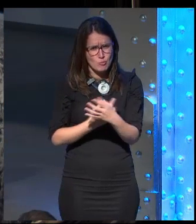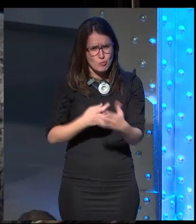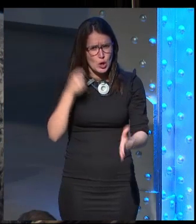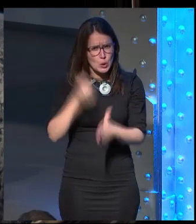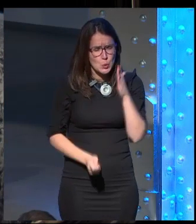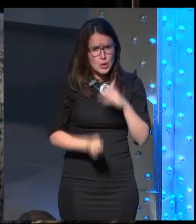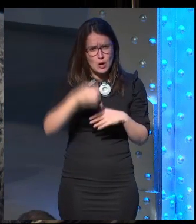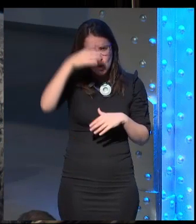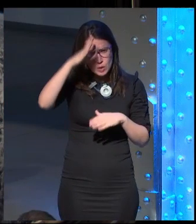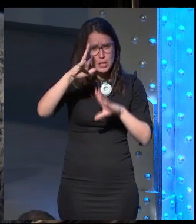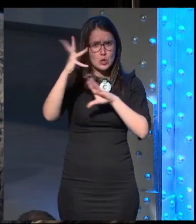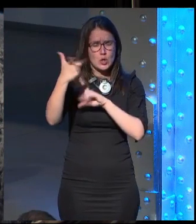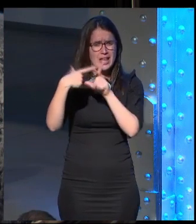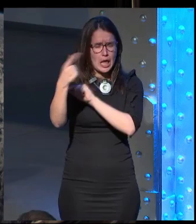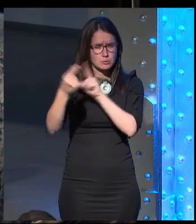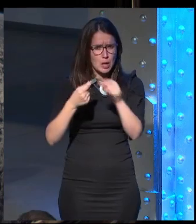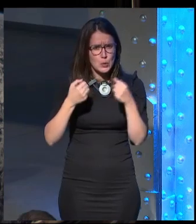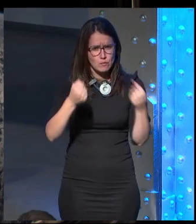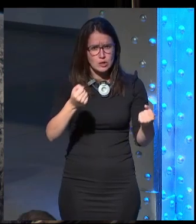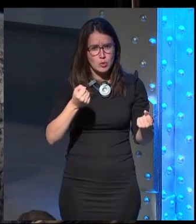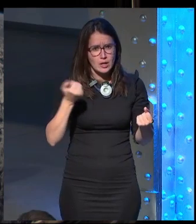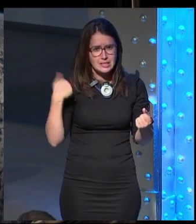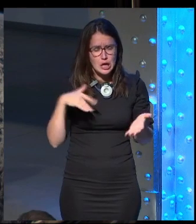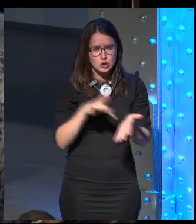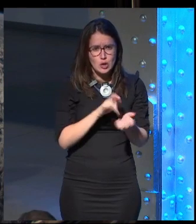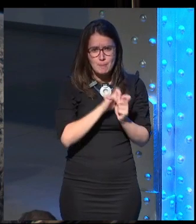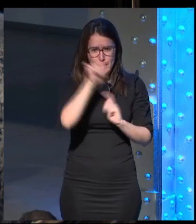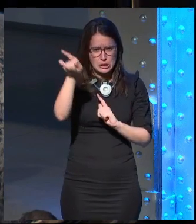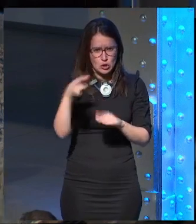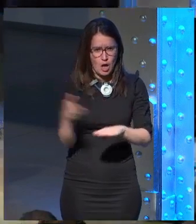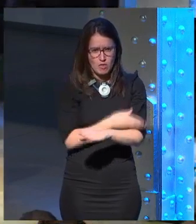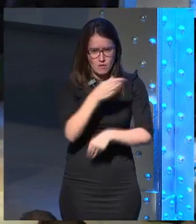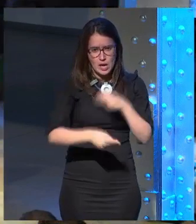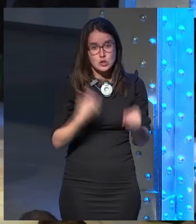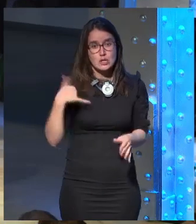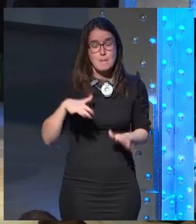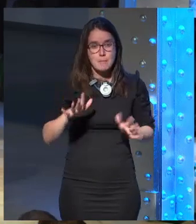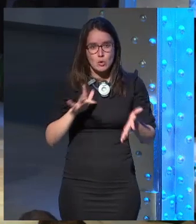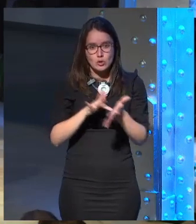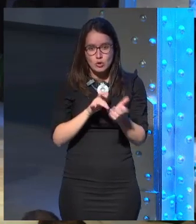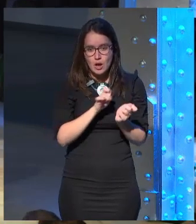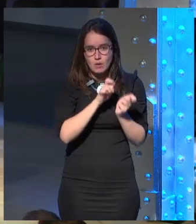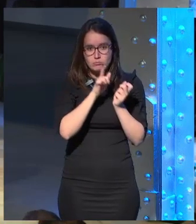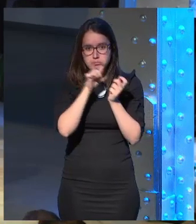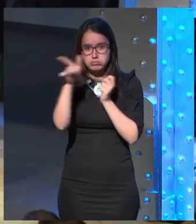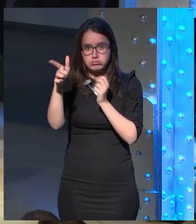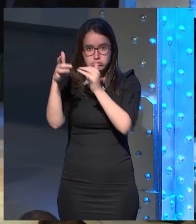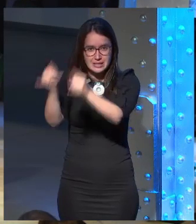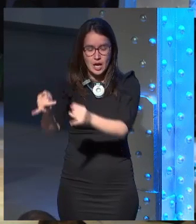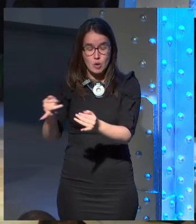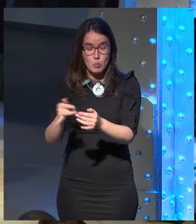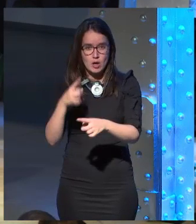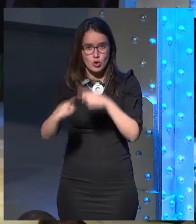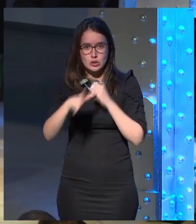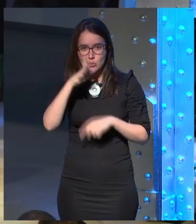Su conocimiento del espacio era intenso porque ya había realizado misiones previamente. Pero una vez allí puede haber cosas